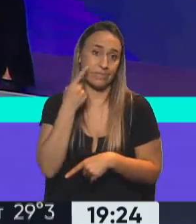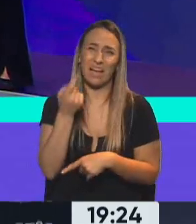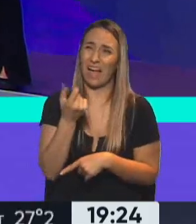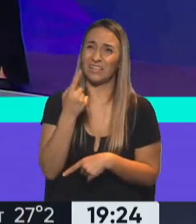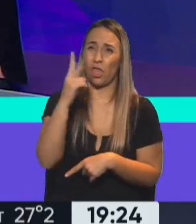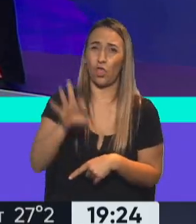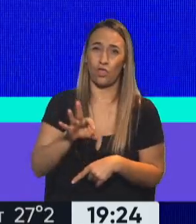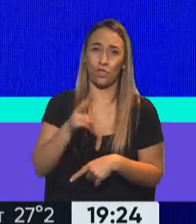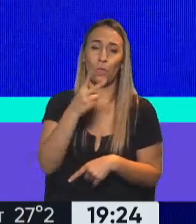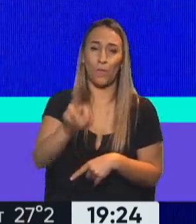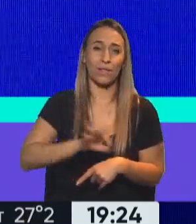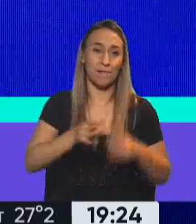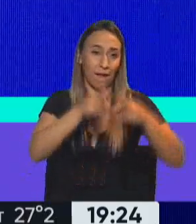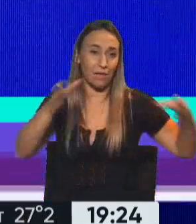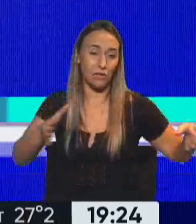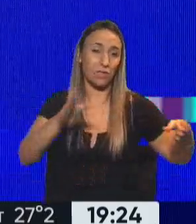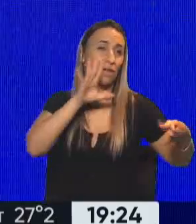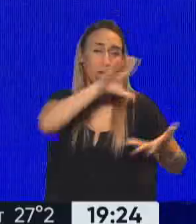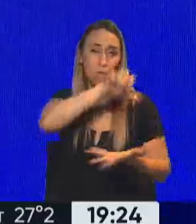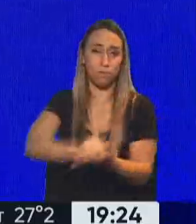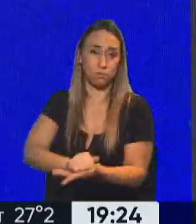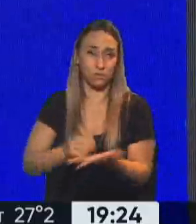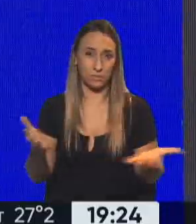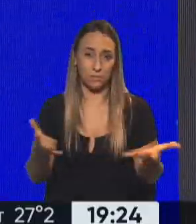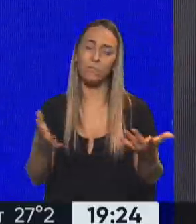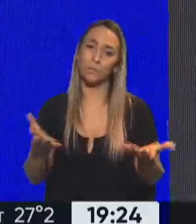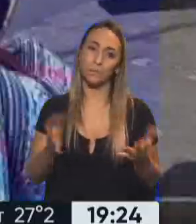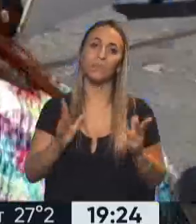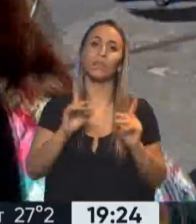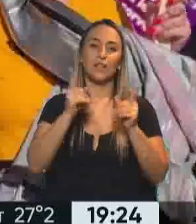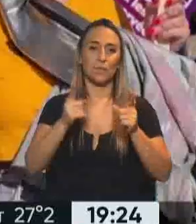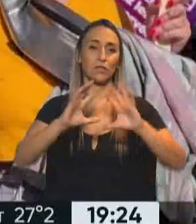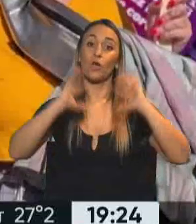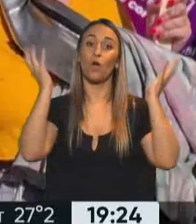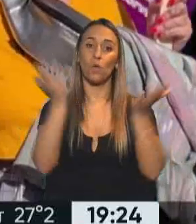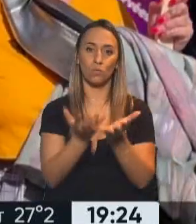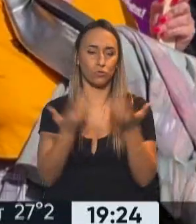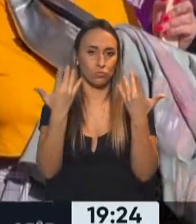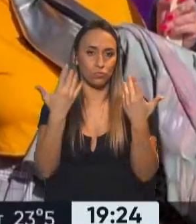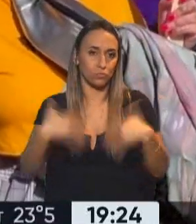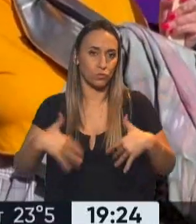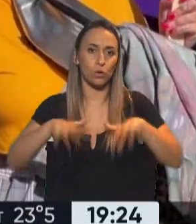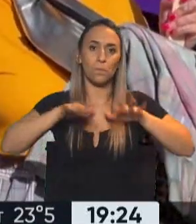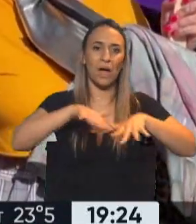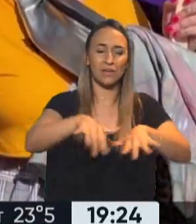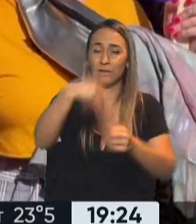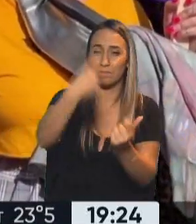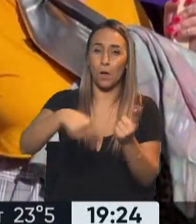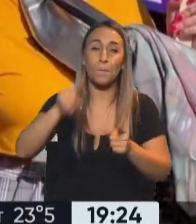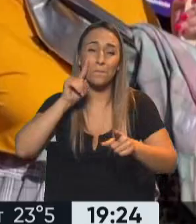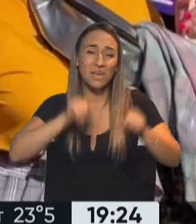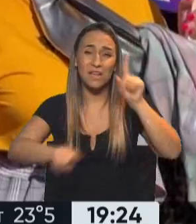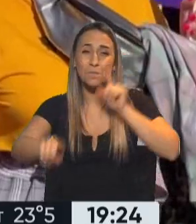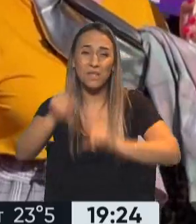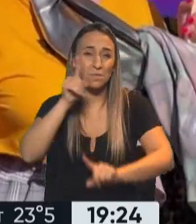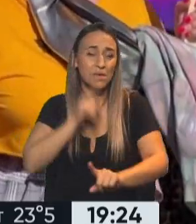2 décadas. Gracias, Leti, muy completo. Y además en el mundo, por supuesto, que se dieron diferentes movilizaciones. Miles de mujeres